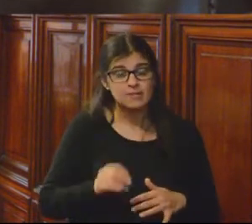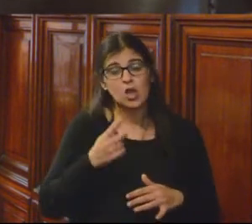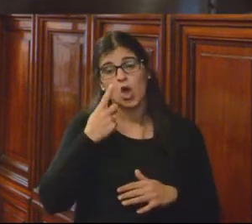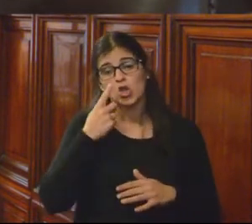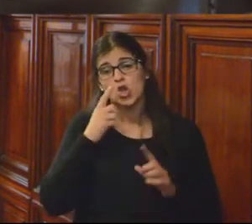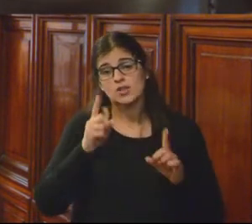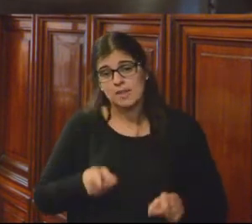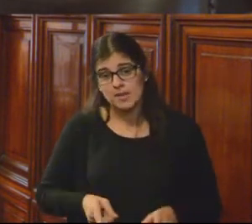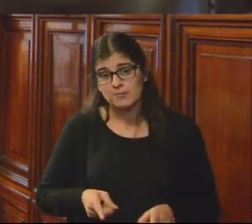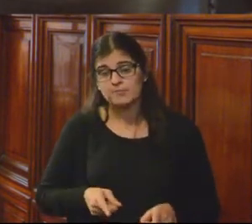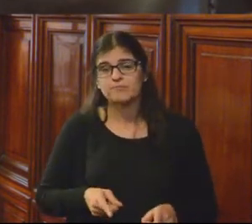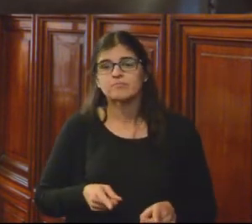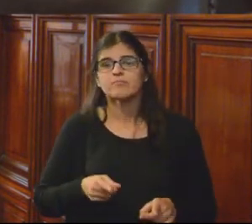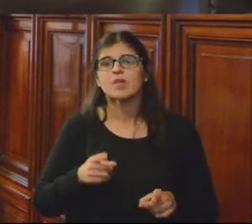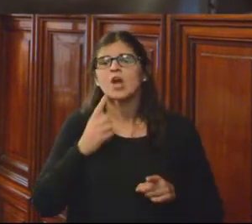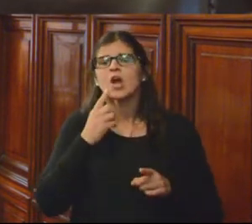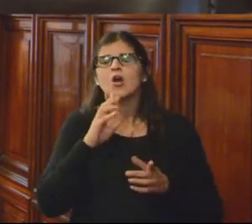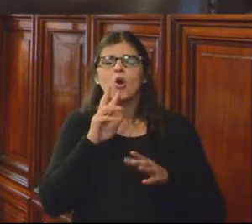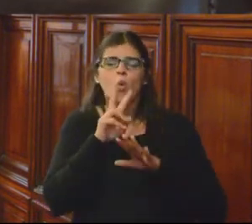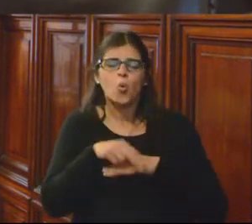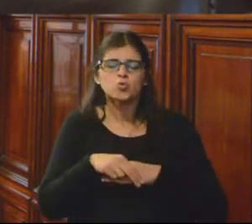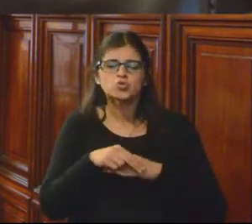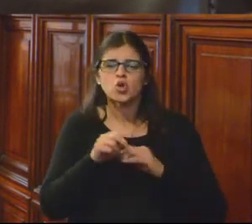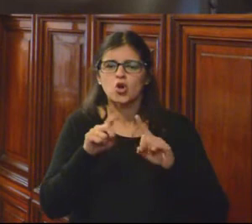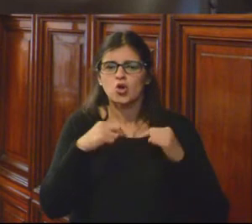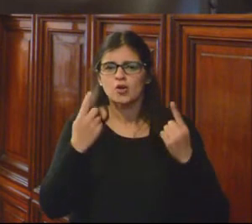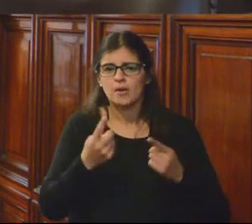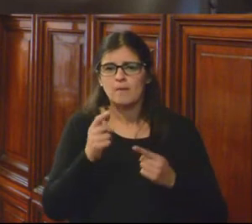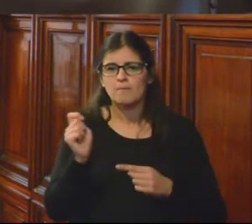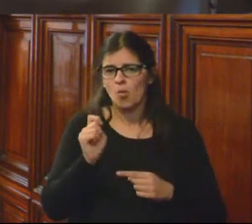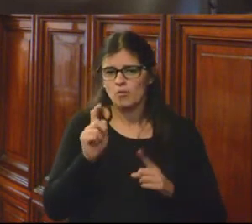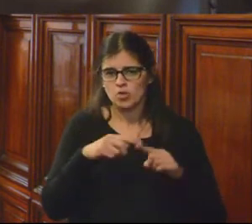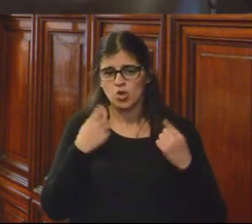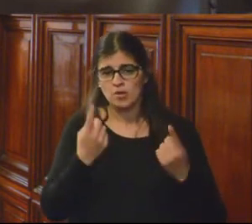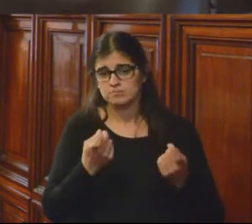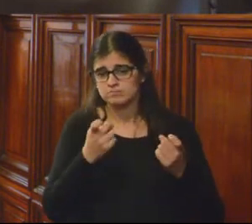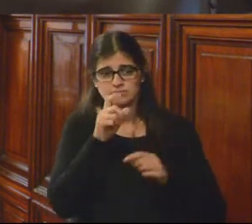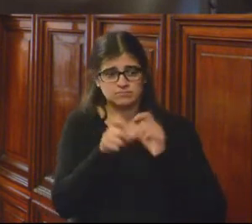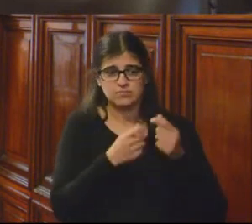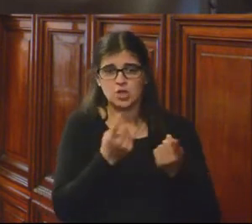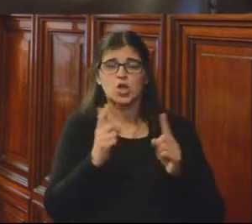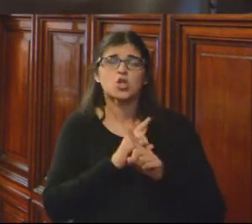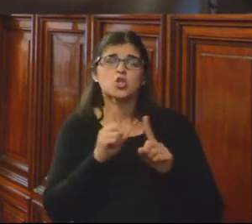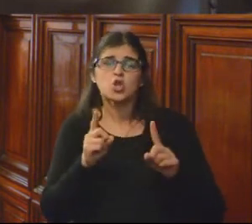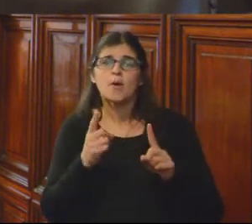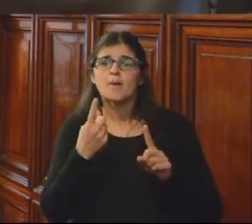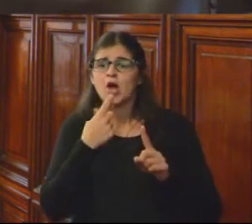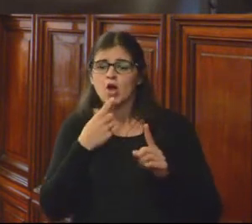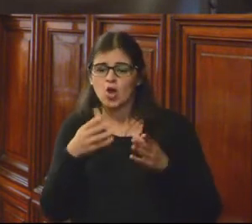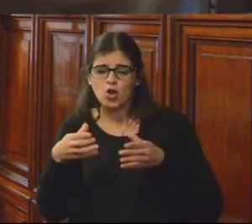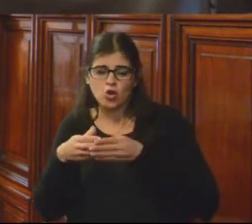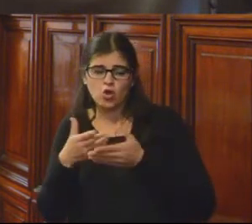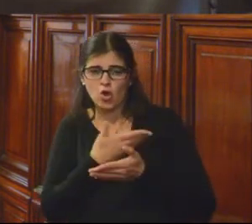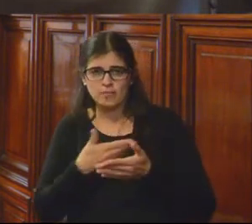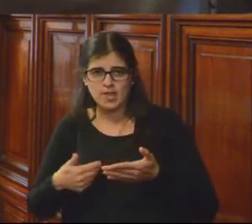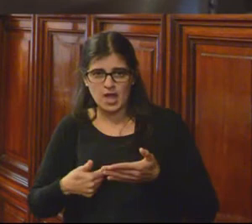conocerla. Uso de medios públicos. Los medios públicos deben estar al servicio del público y no al servicio del partido de gobierno.